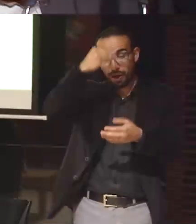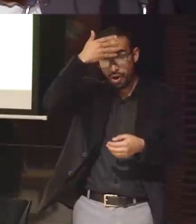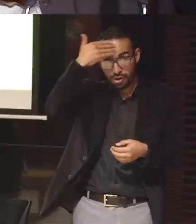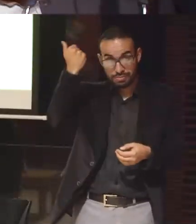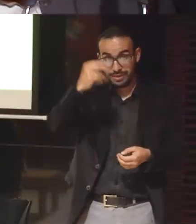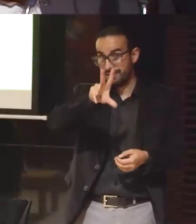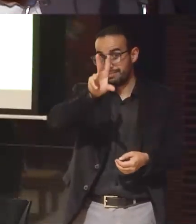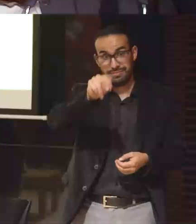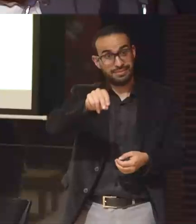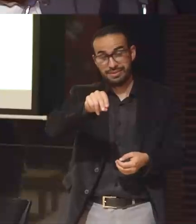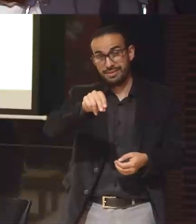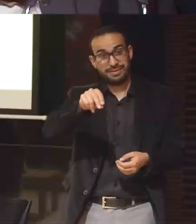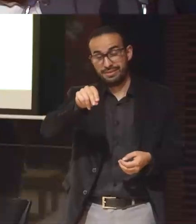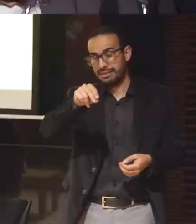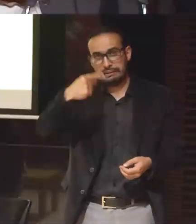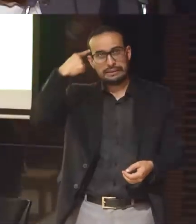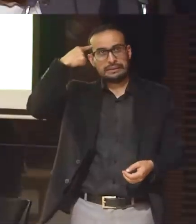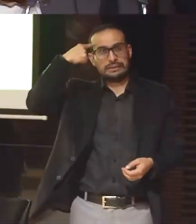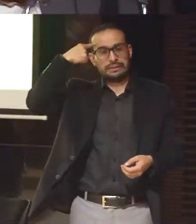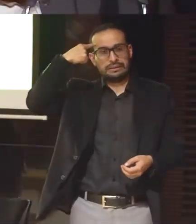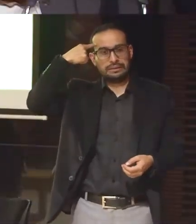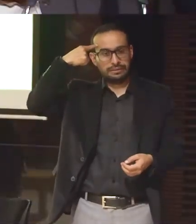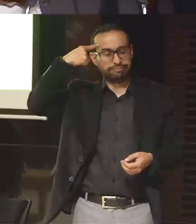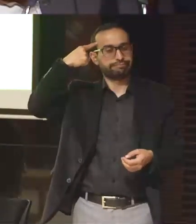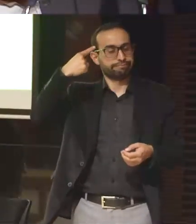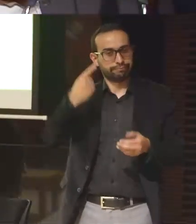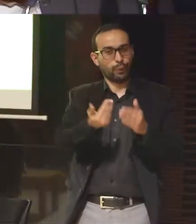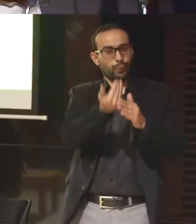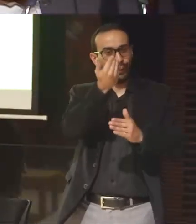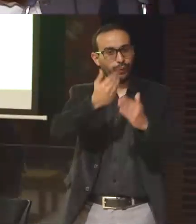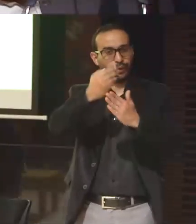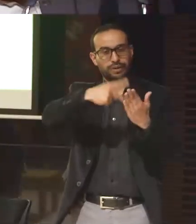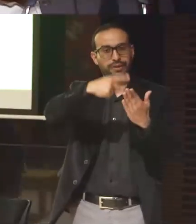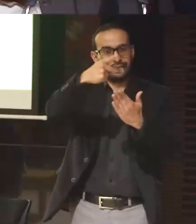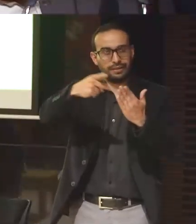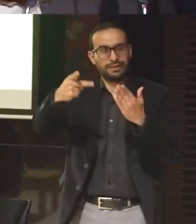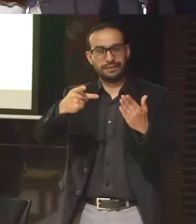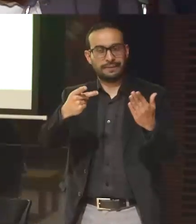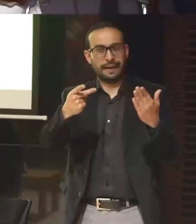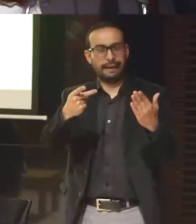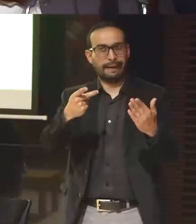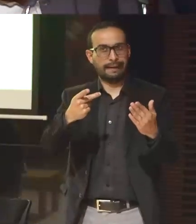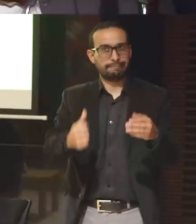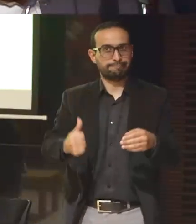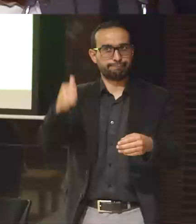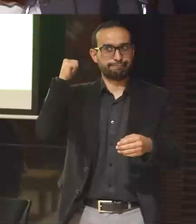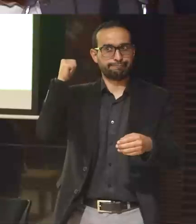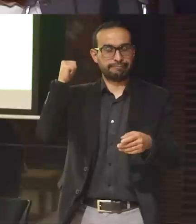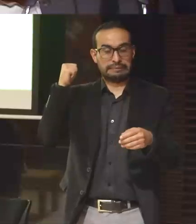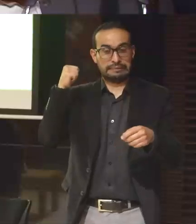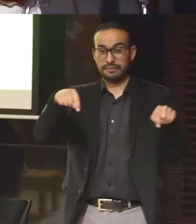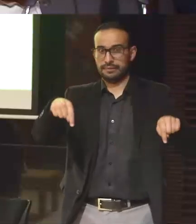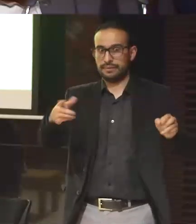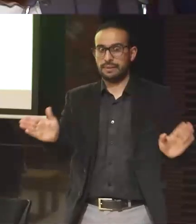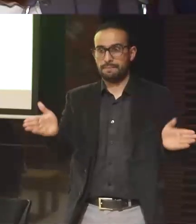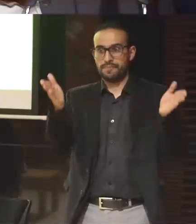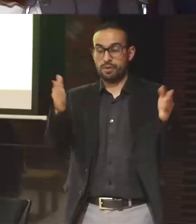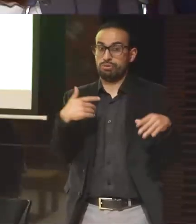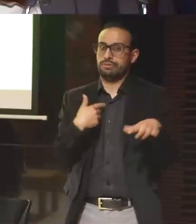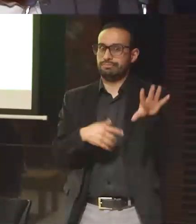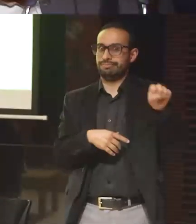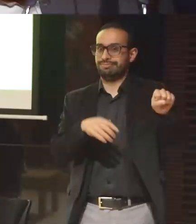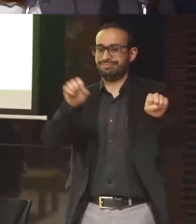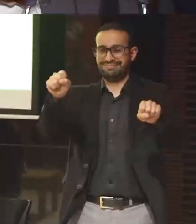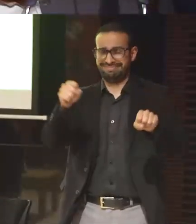más inspiracional, que es mucho más emocional, es recordar lo que es valorarme y no querer repetir, volver a cómo era Maluco cuando estas